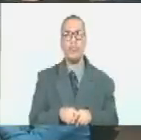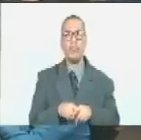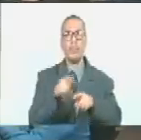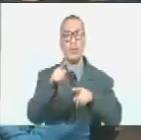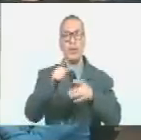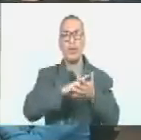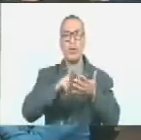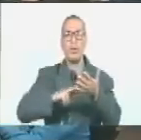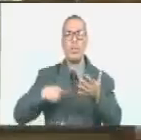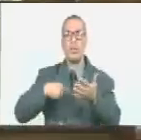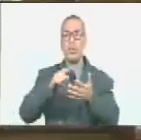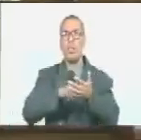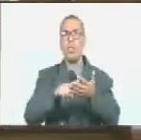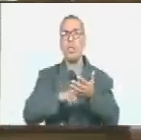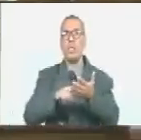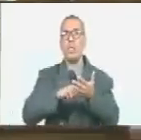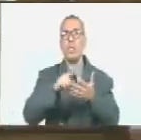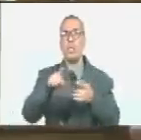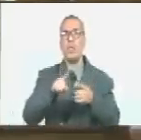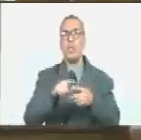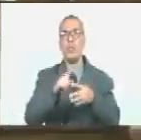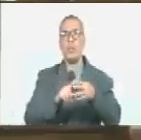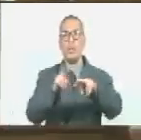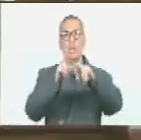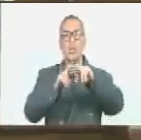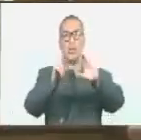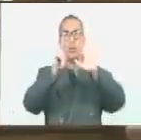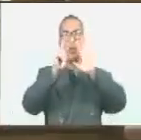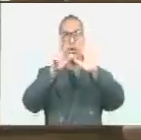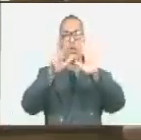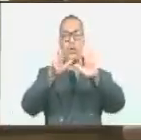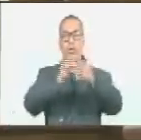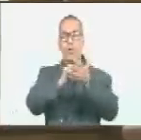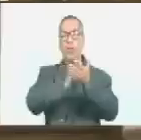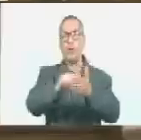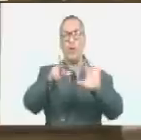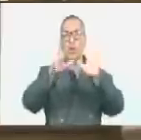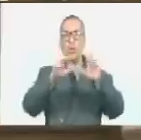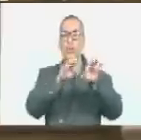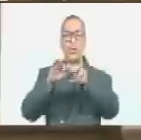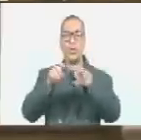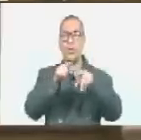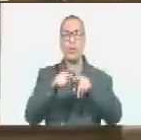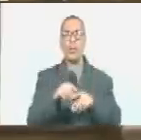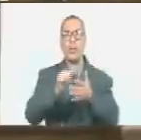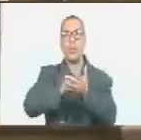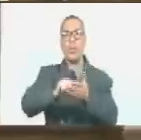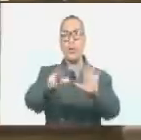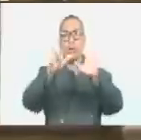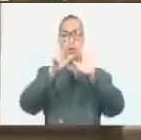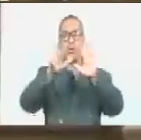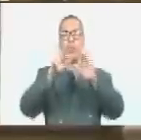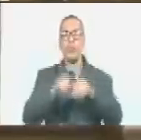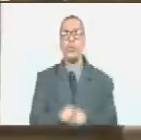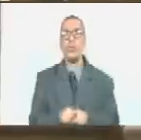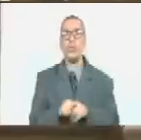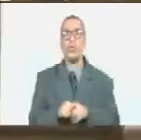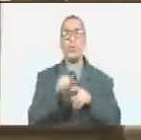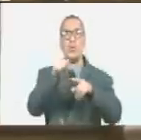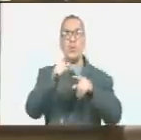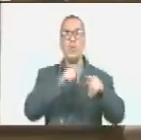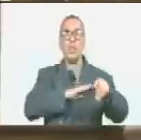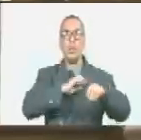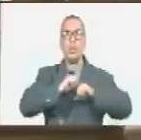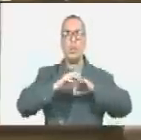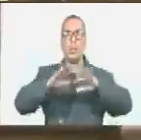Señora Presidenta, el artículo diferido fue el número 8, quedando redactado de la manera siguiente. Artículo 8. La extinción de